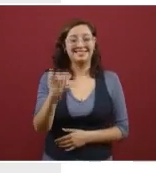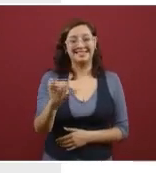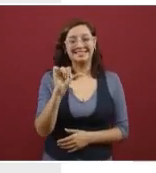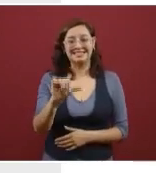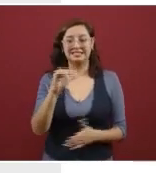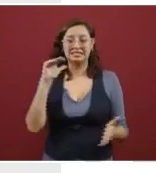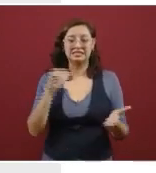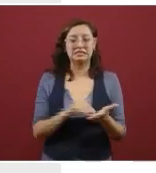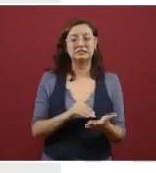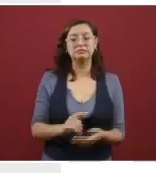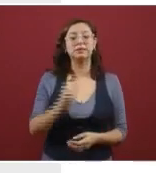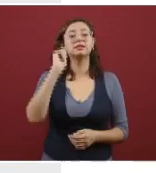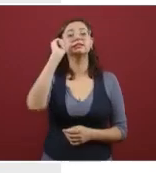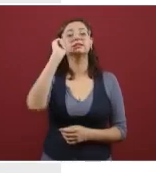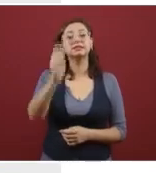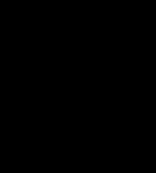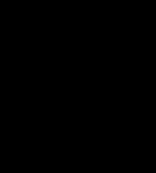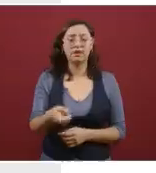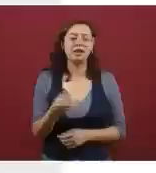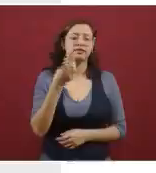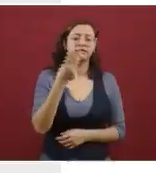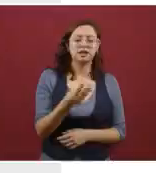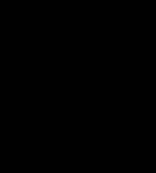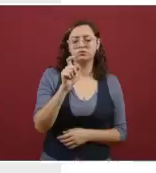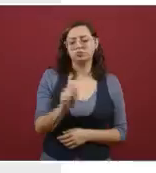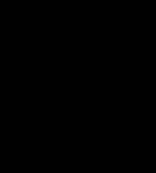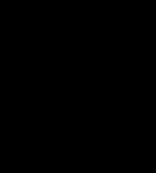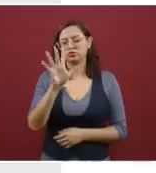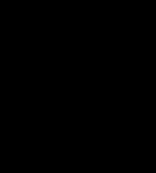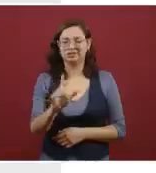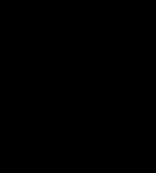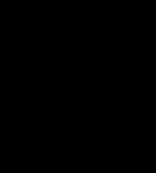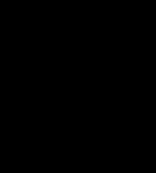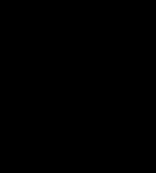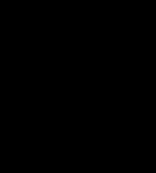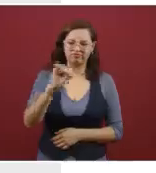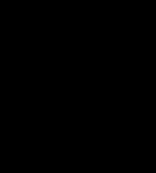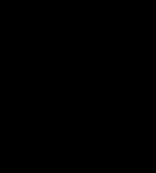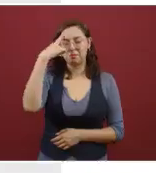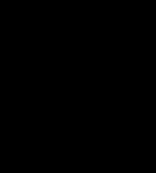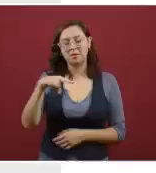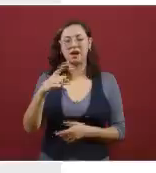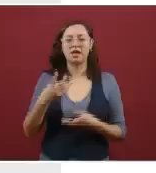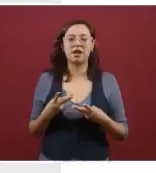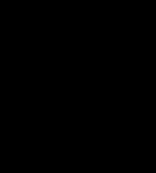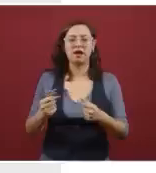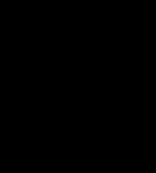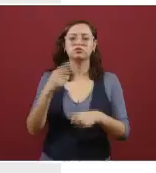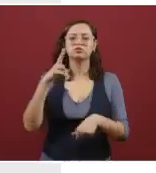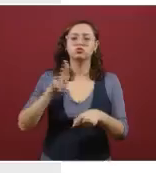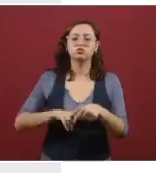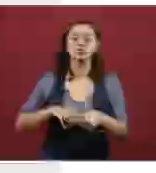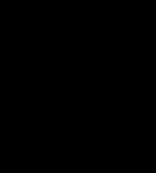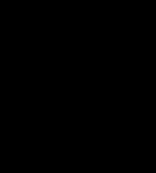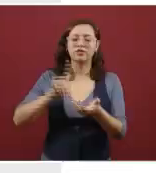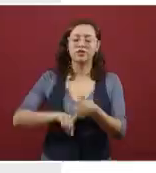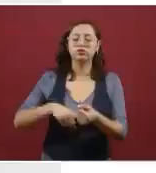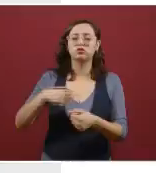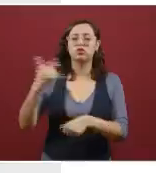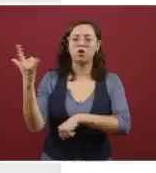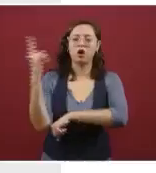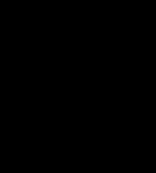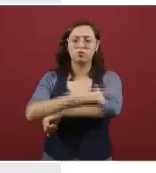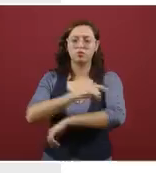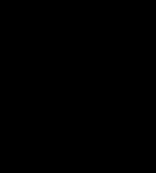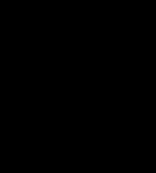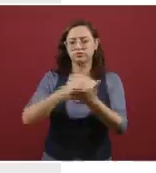Esto significa más o menos 3.5 días de inventario para el aeropuerto de la Ciudad de México. Es lo más que se